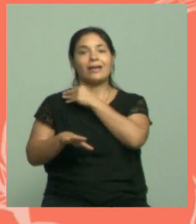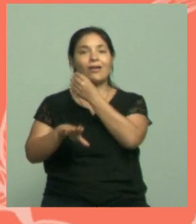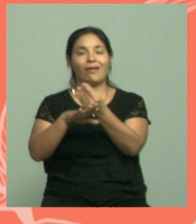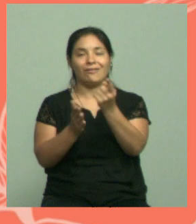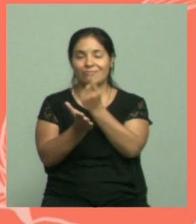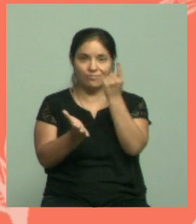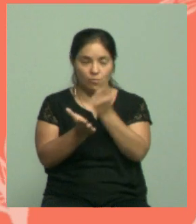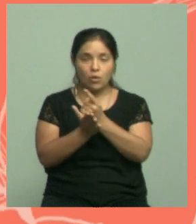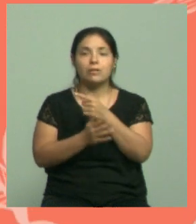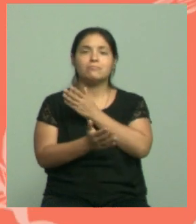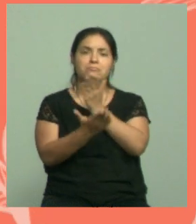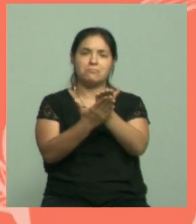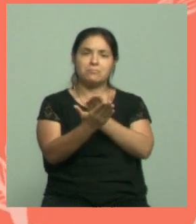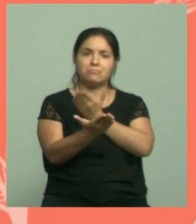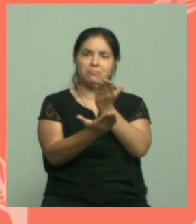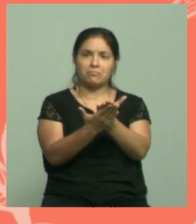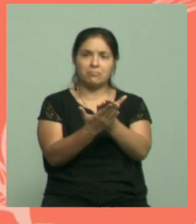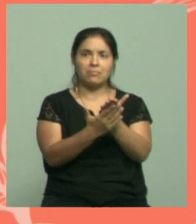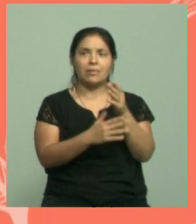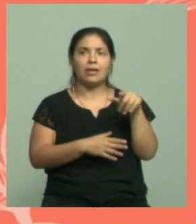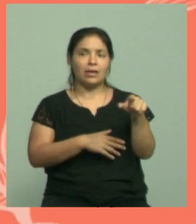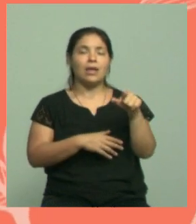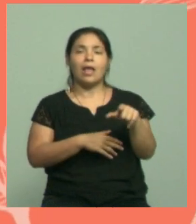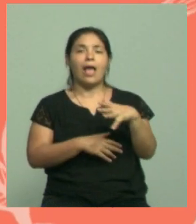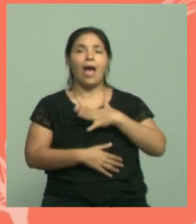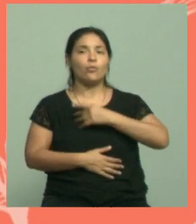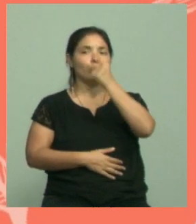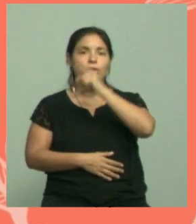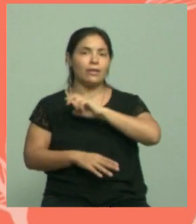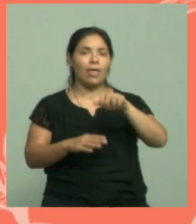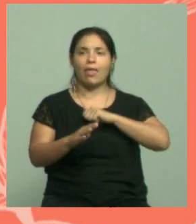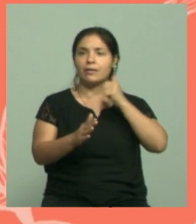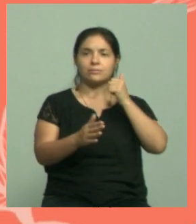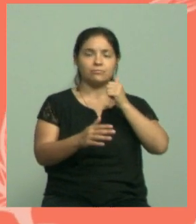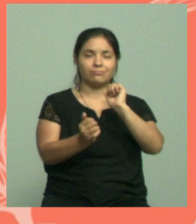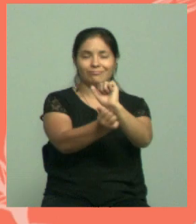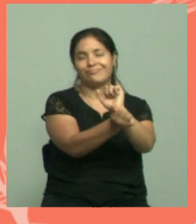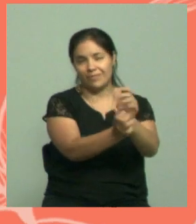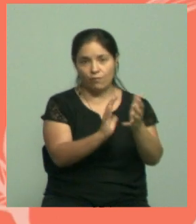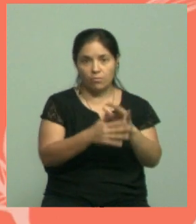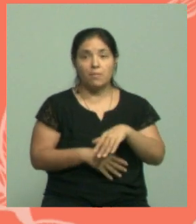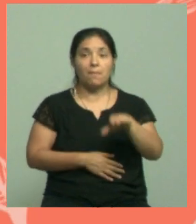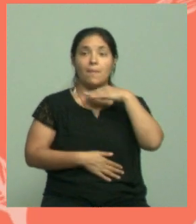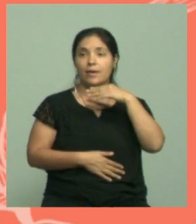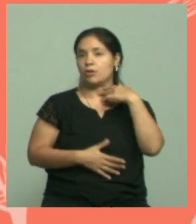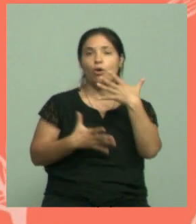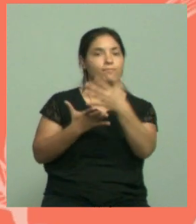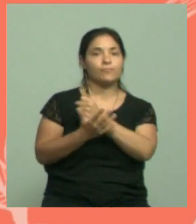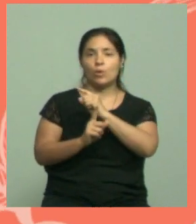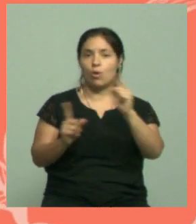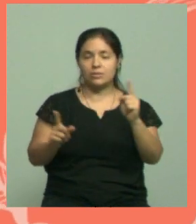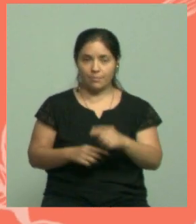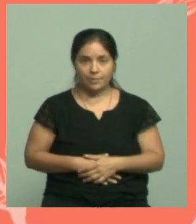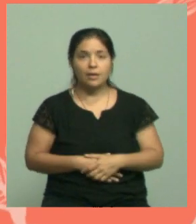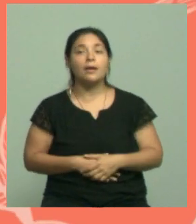venía solicitando que fuera entregado a las autoridades y México no había dado lugar a ello, pero